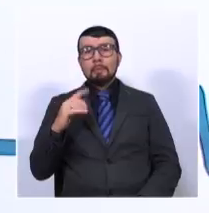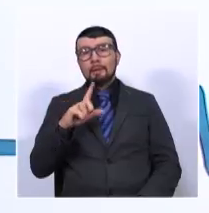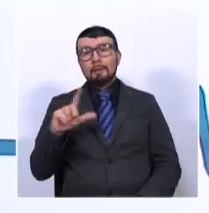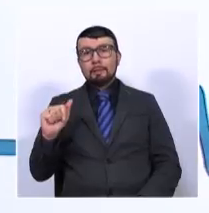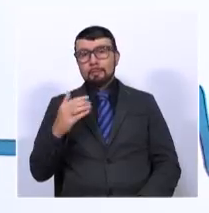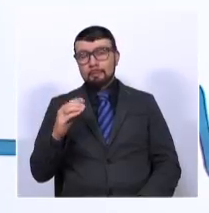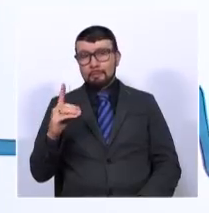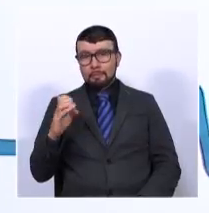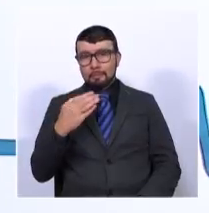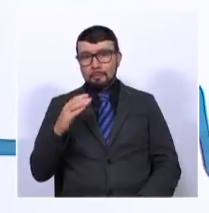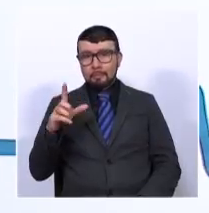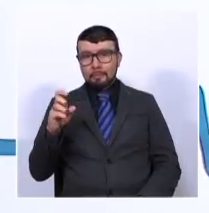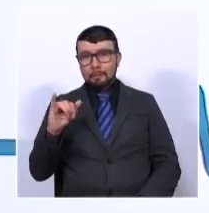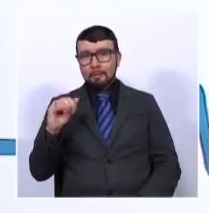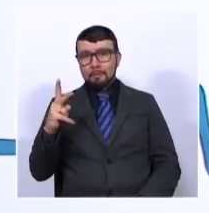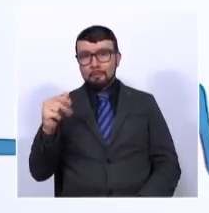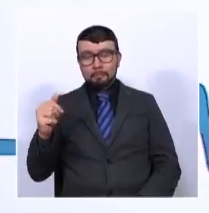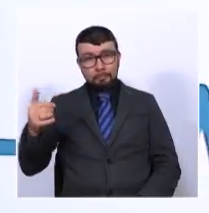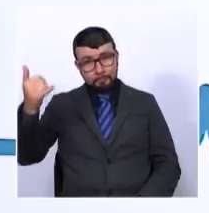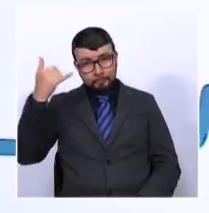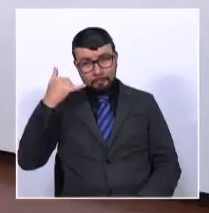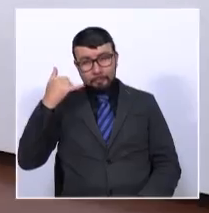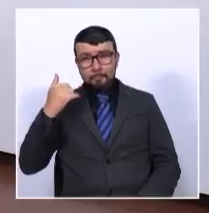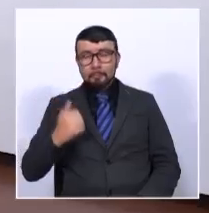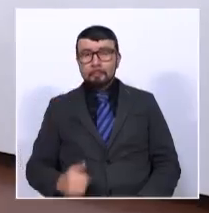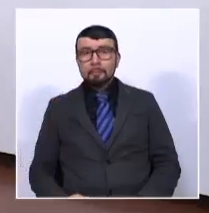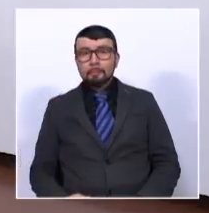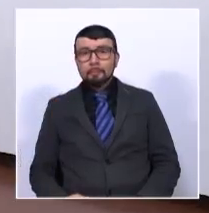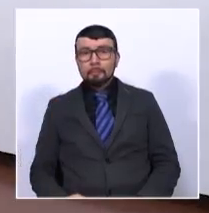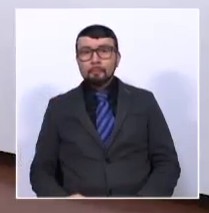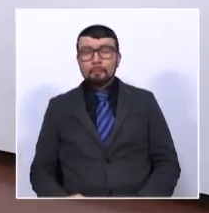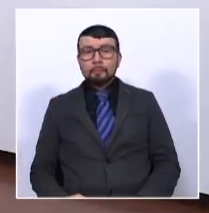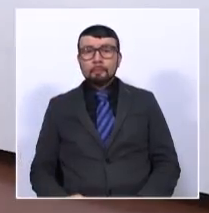pregunta. En Villa de Leyva.